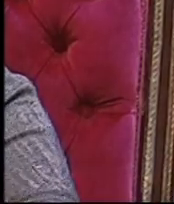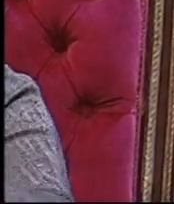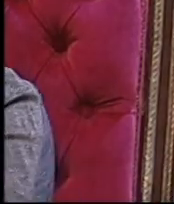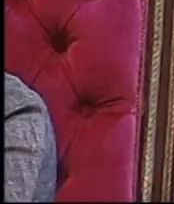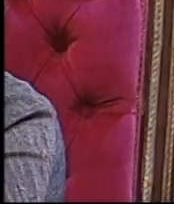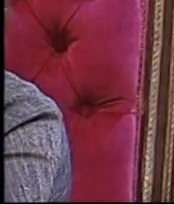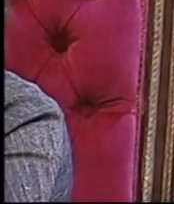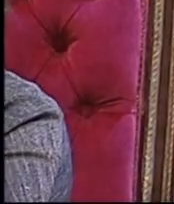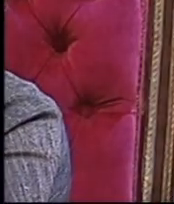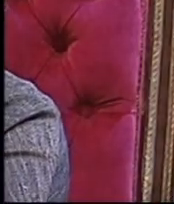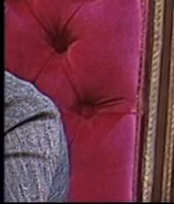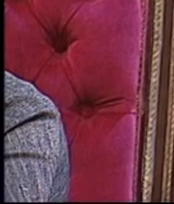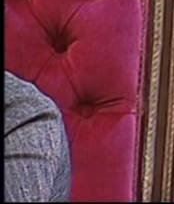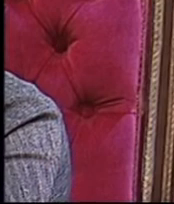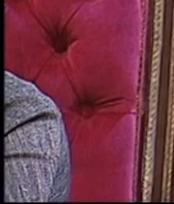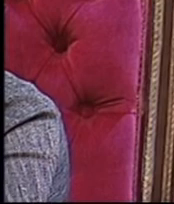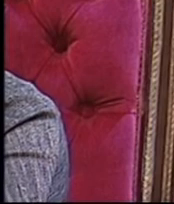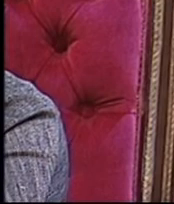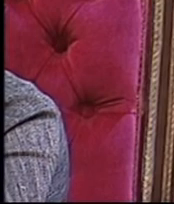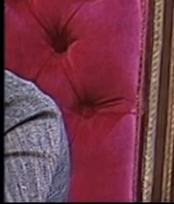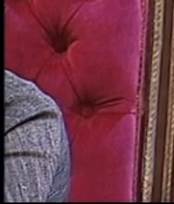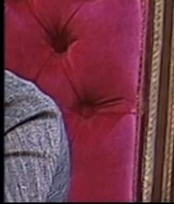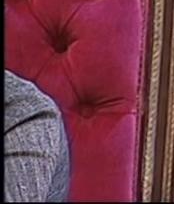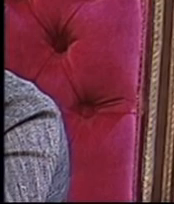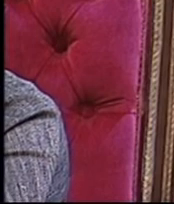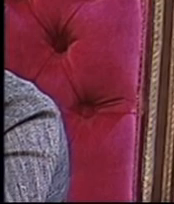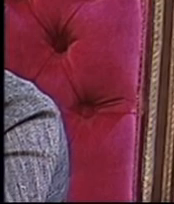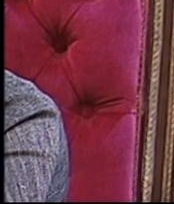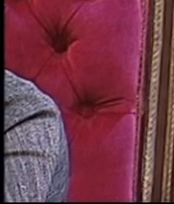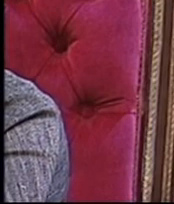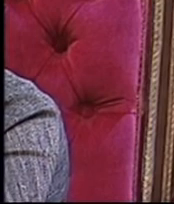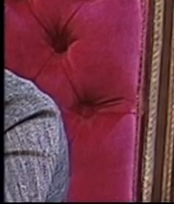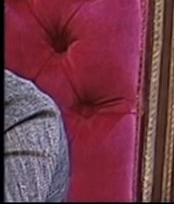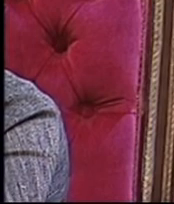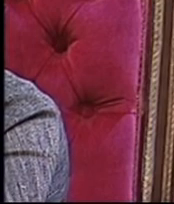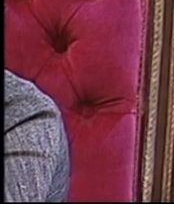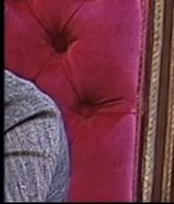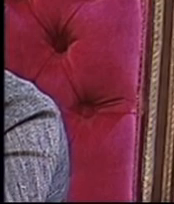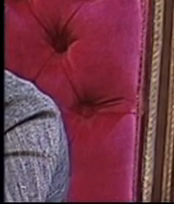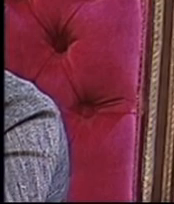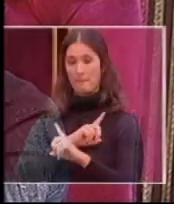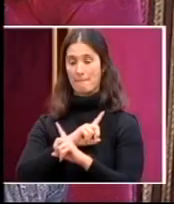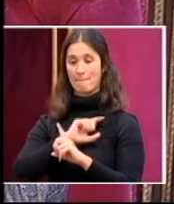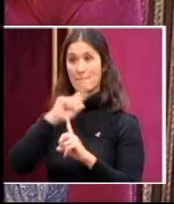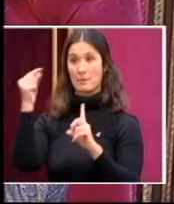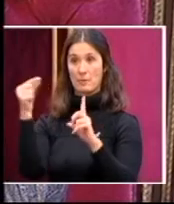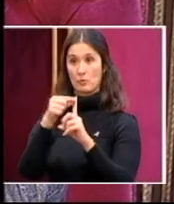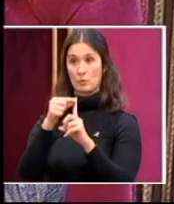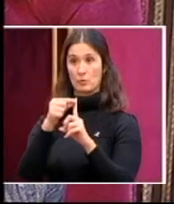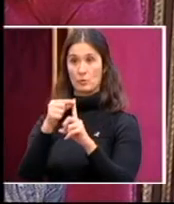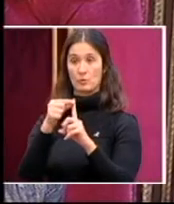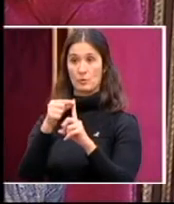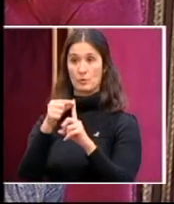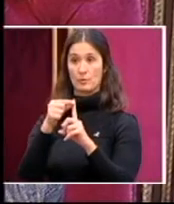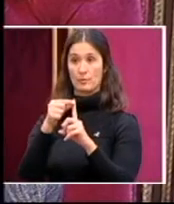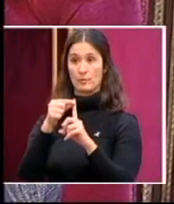del día ya así reglado de hoy, 25 de noviembre. En primer punto, el primer punto del orden del